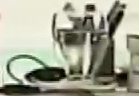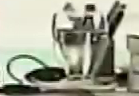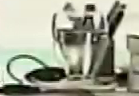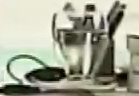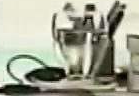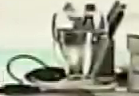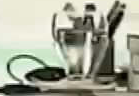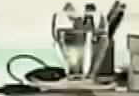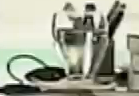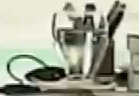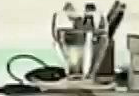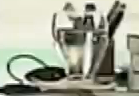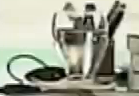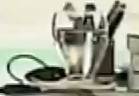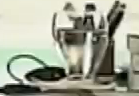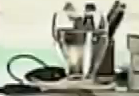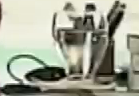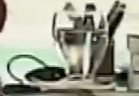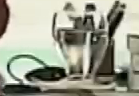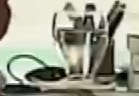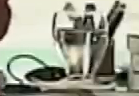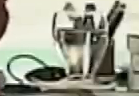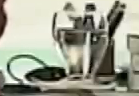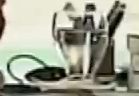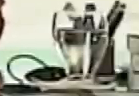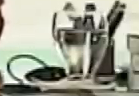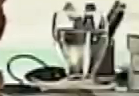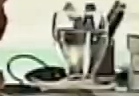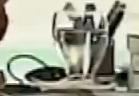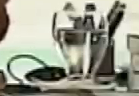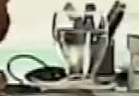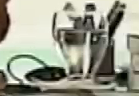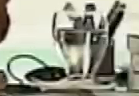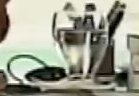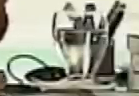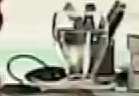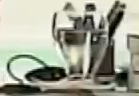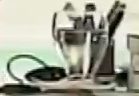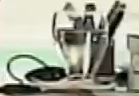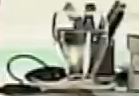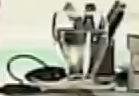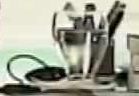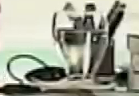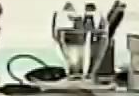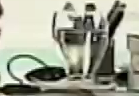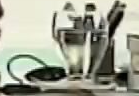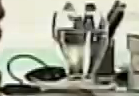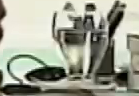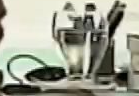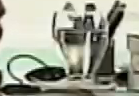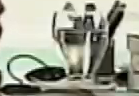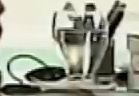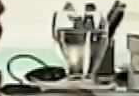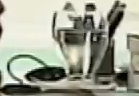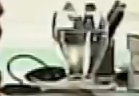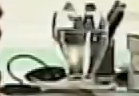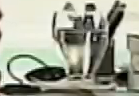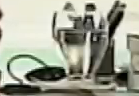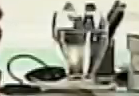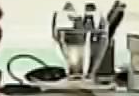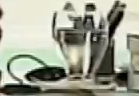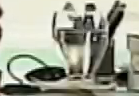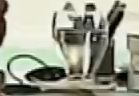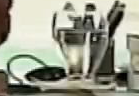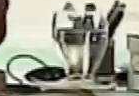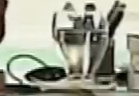es que yo me baso para decir que propongo al país, y eso le correspondería a la Asamblea Nacional, no a